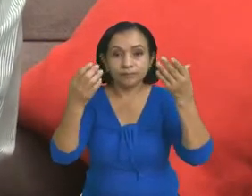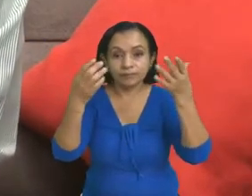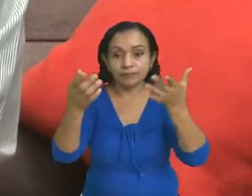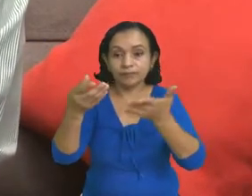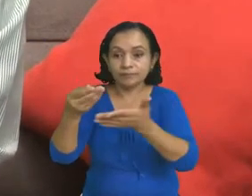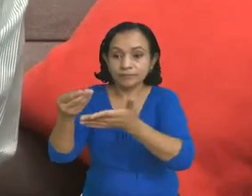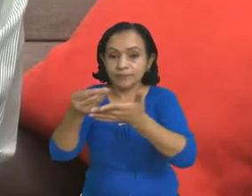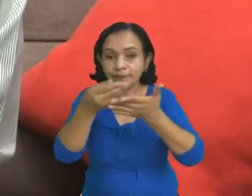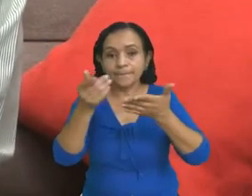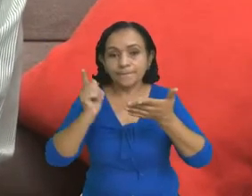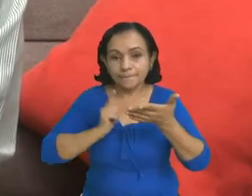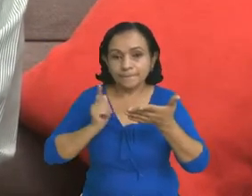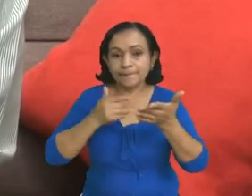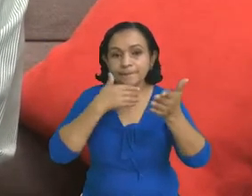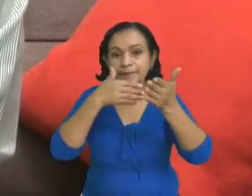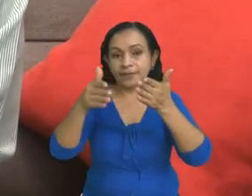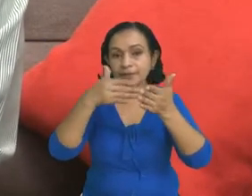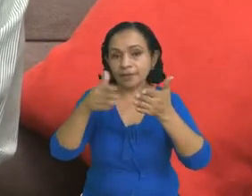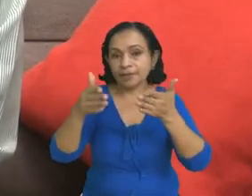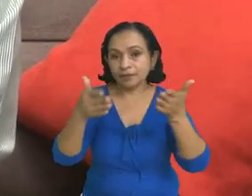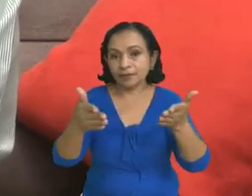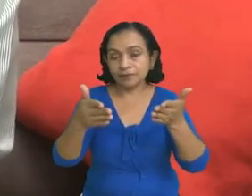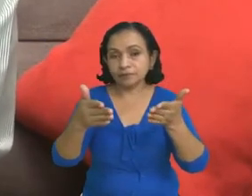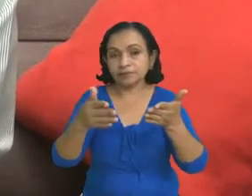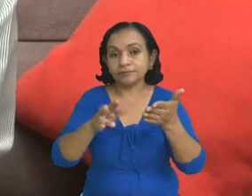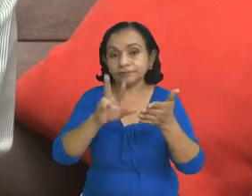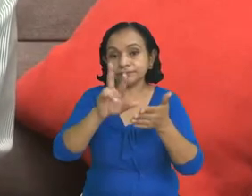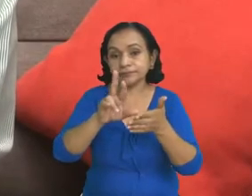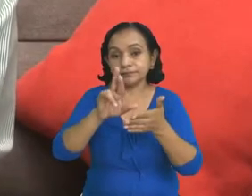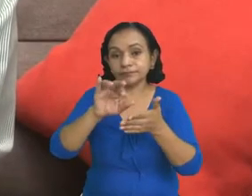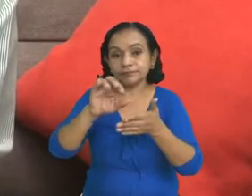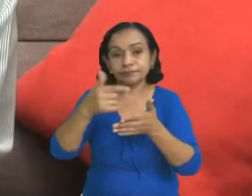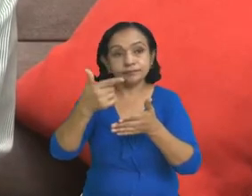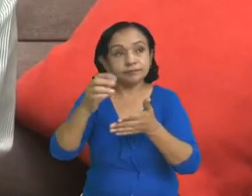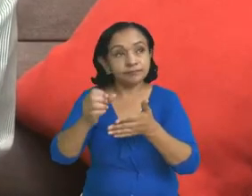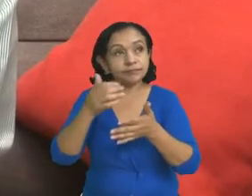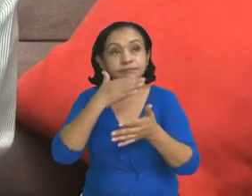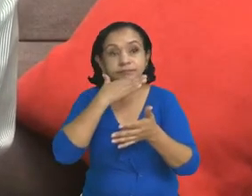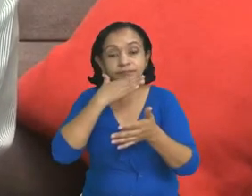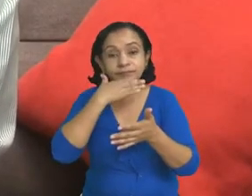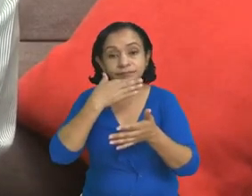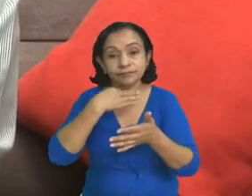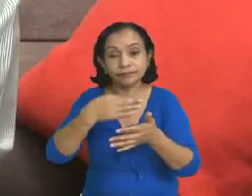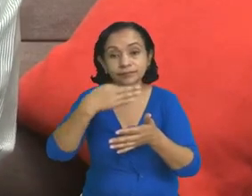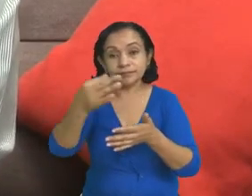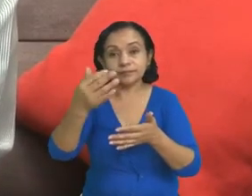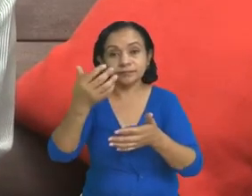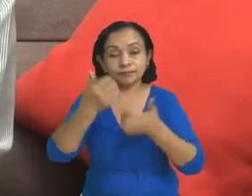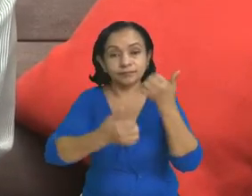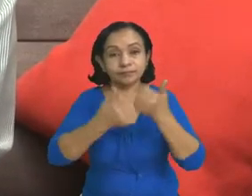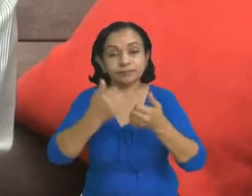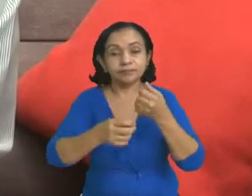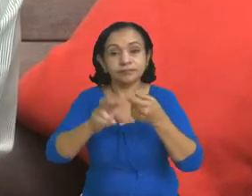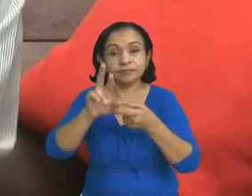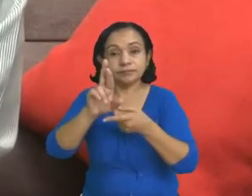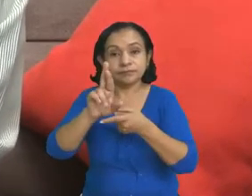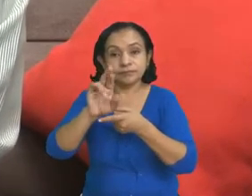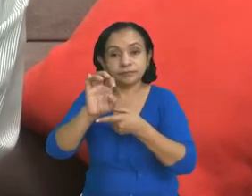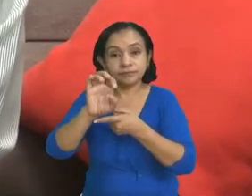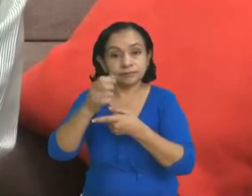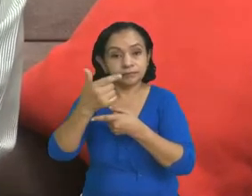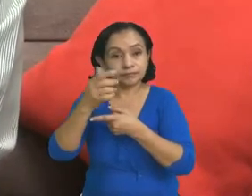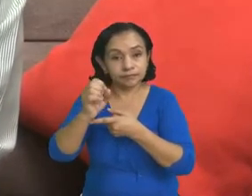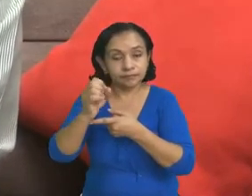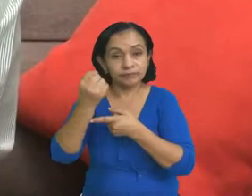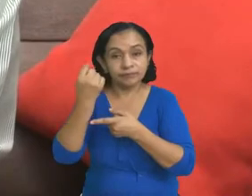para facilitar en el caso de que haya un riesgo de ese tipo, de claro, evitarle los riesgos